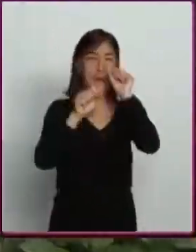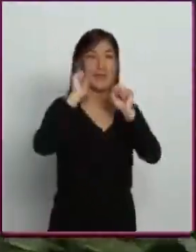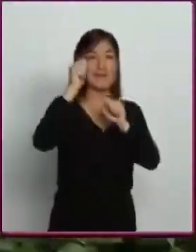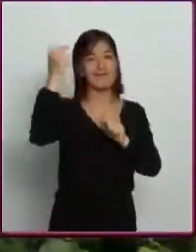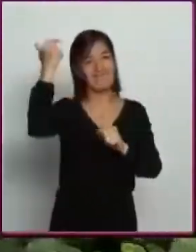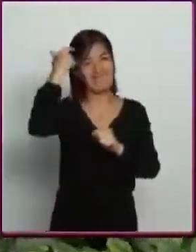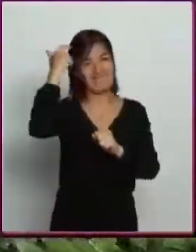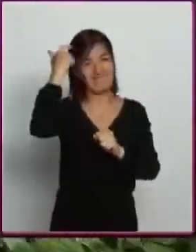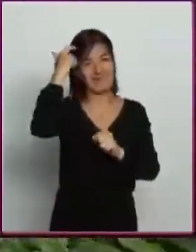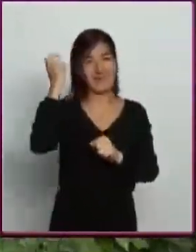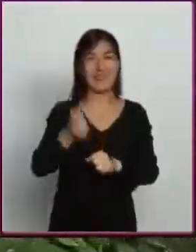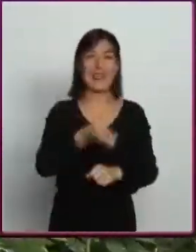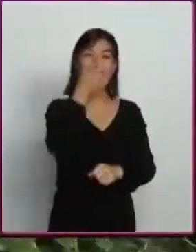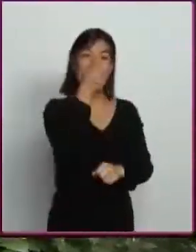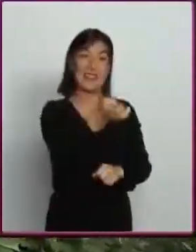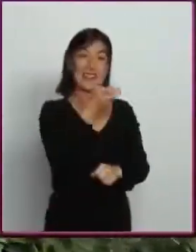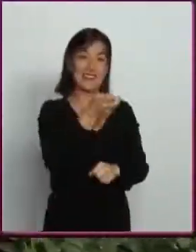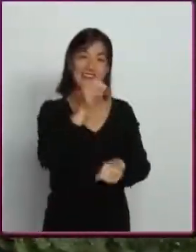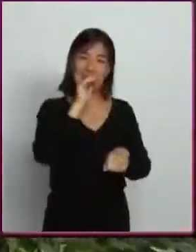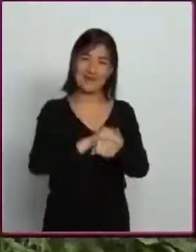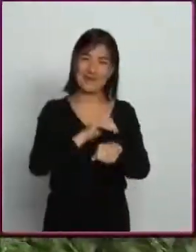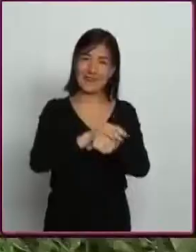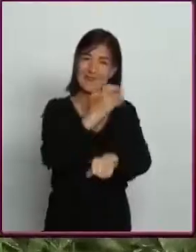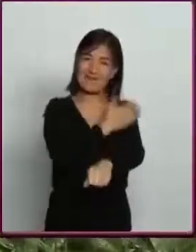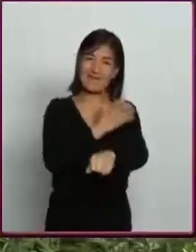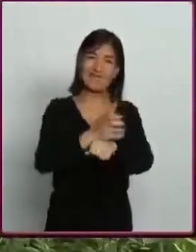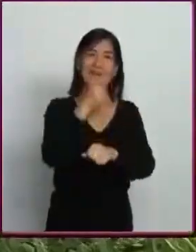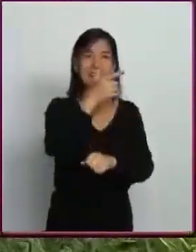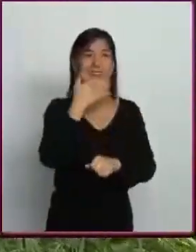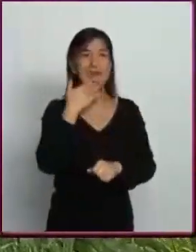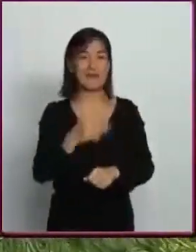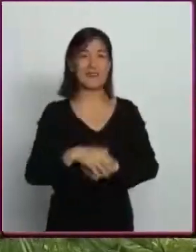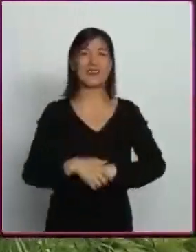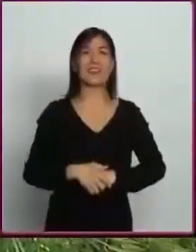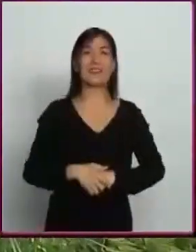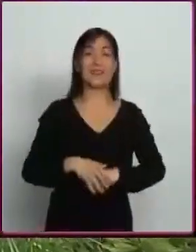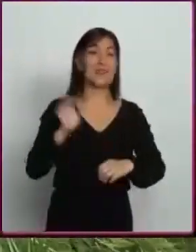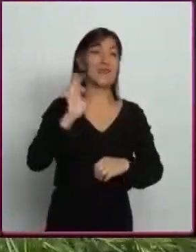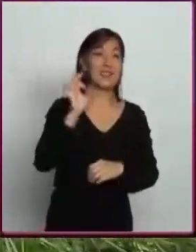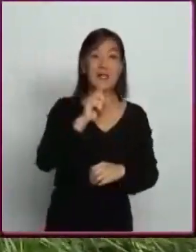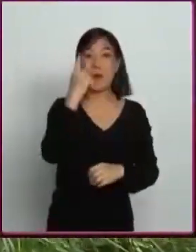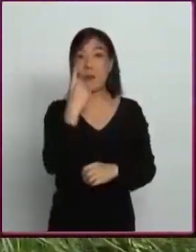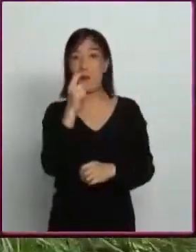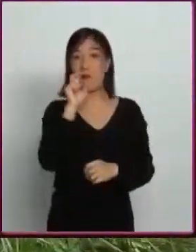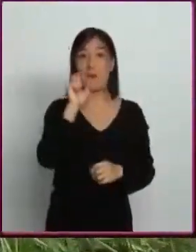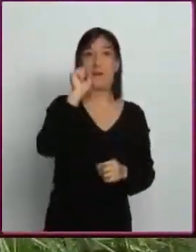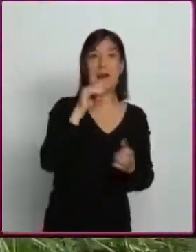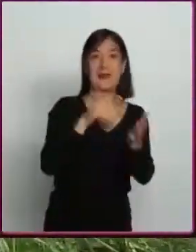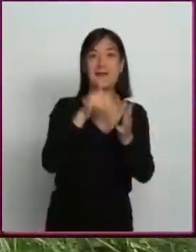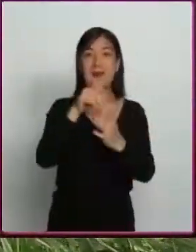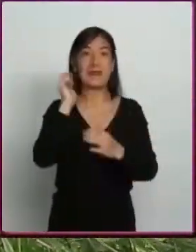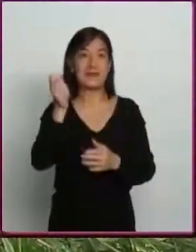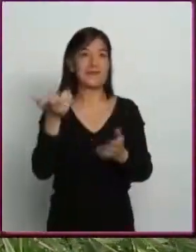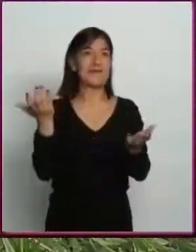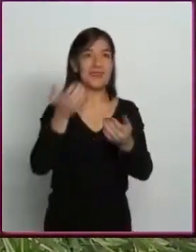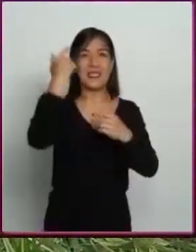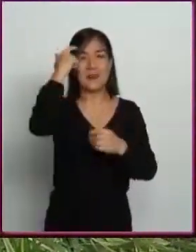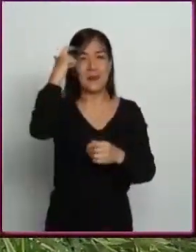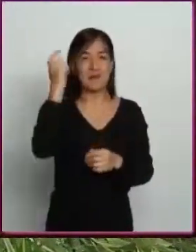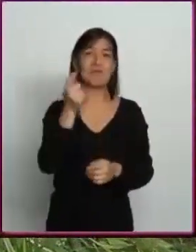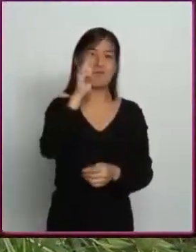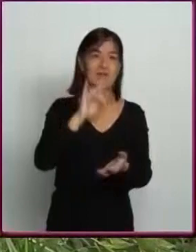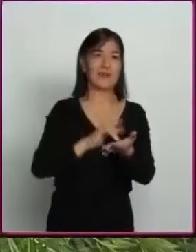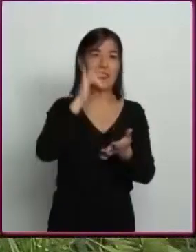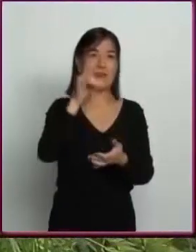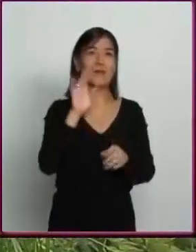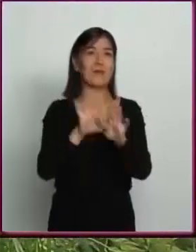cerebro. Elemental, mi querida compañera, da igual si es 1 o 20,000. De nada sirve la mejor cámara del mundo sin un cerebro